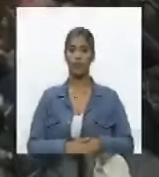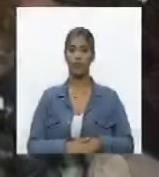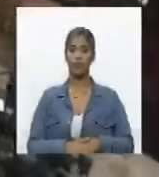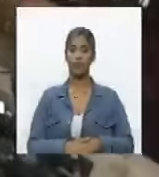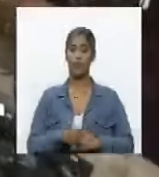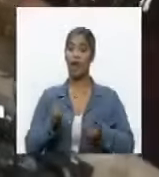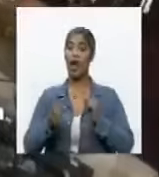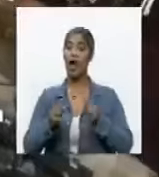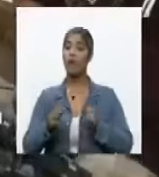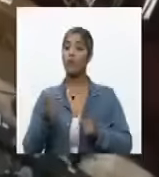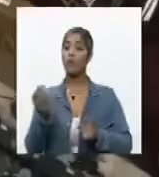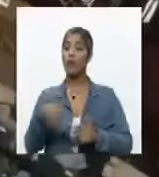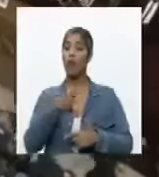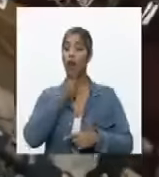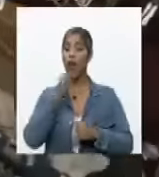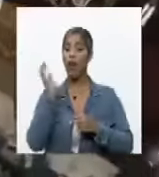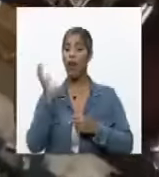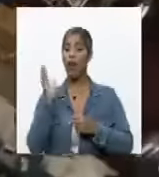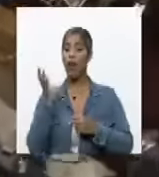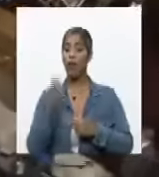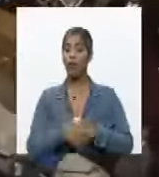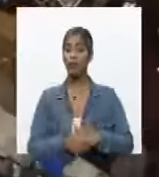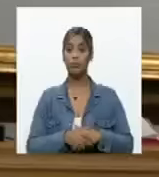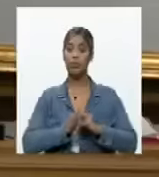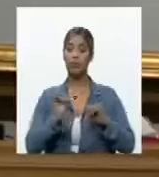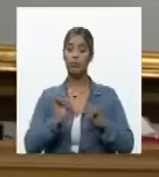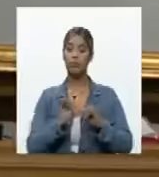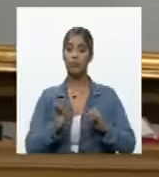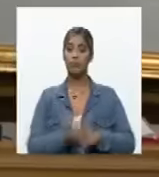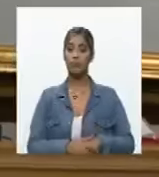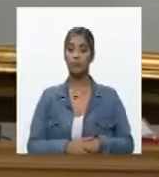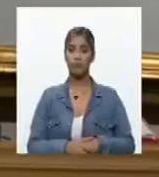Nadie más anotando derecho a palabra. Se va a cerrar.